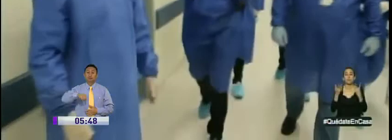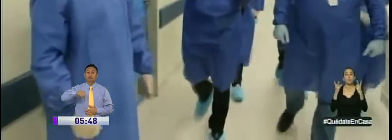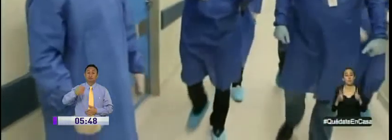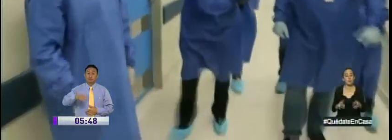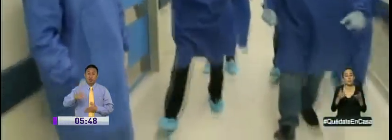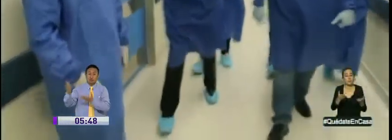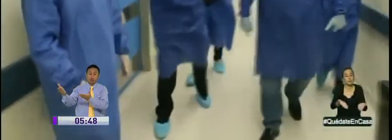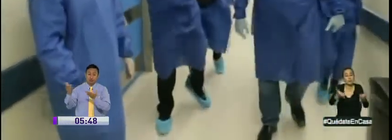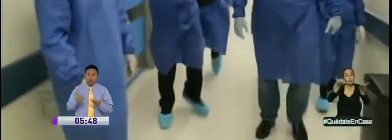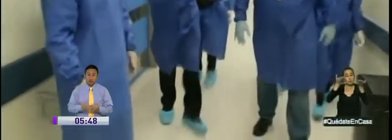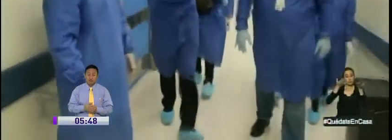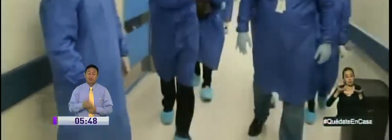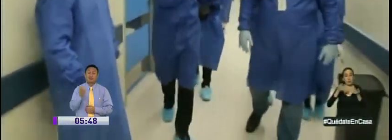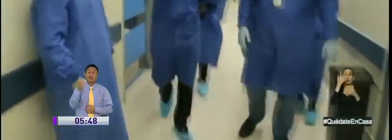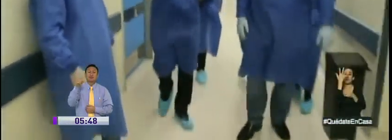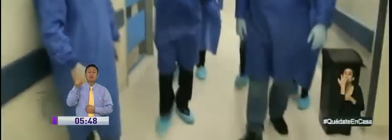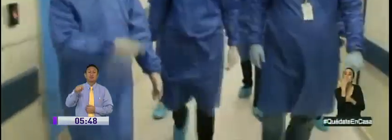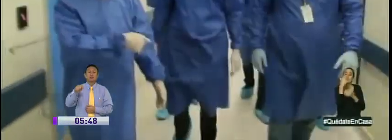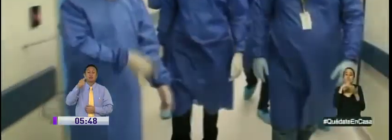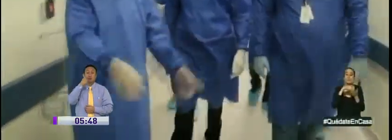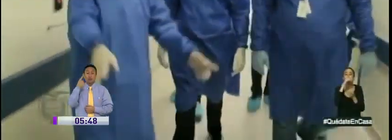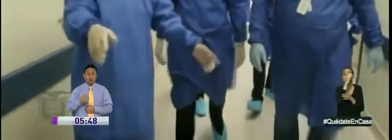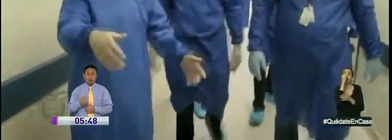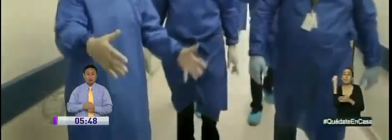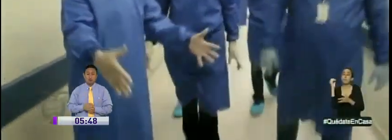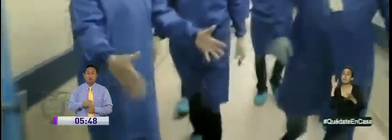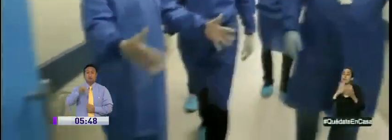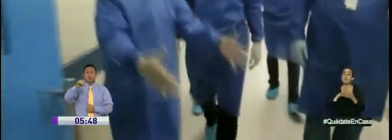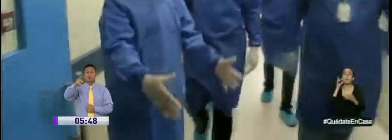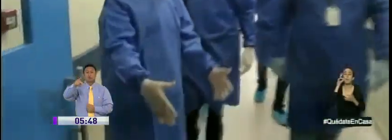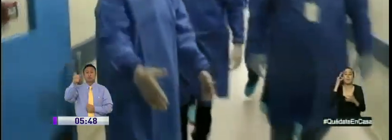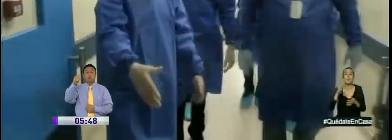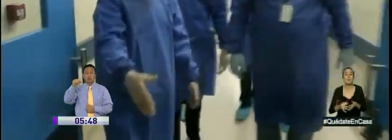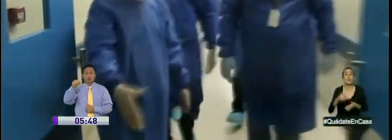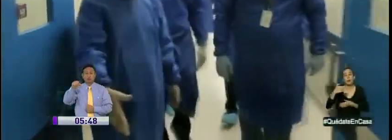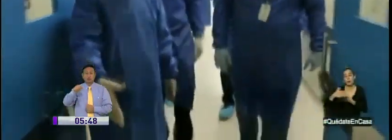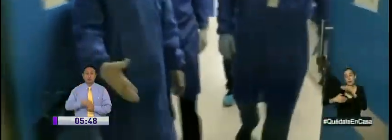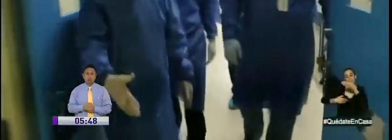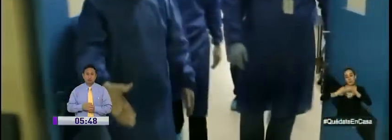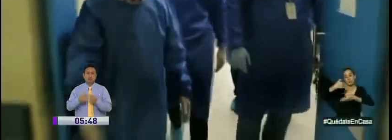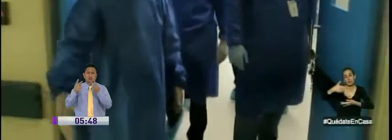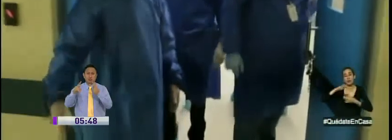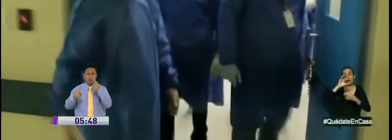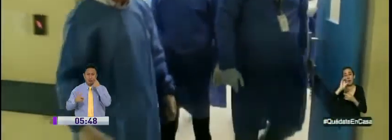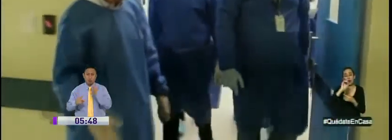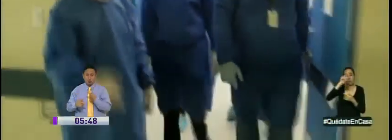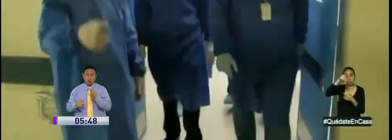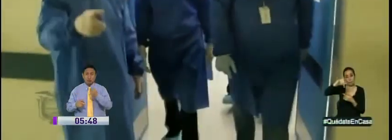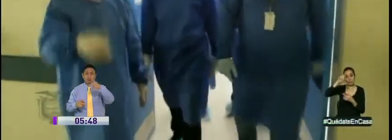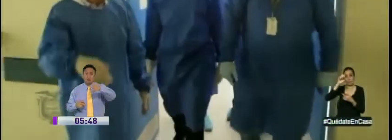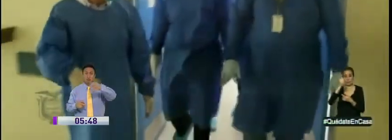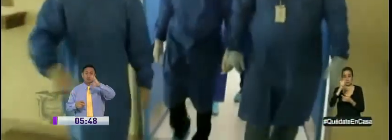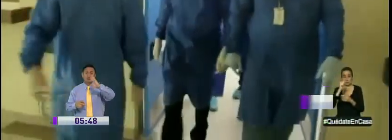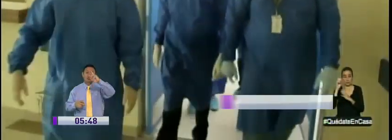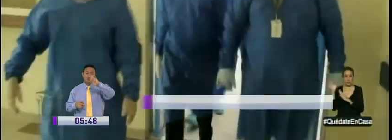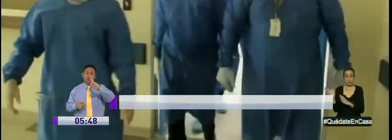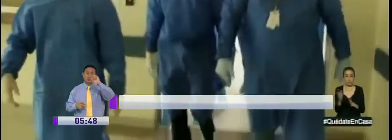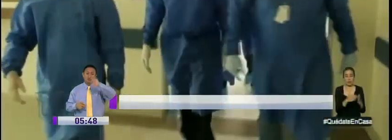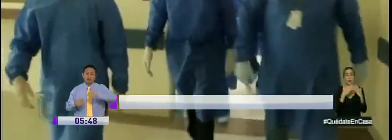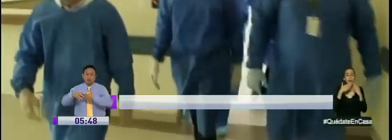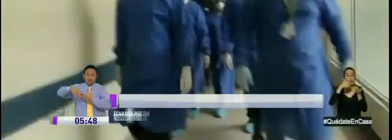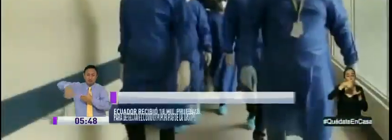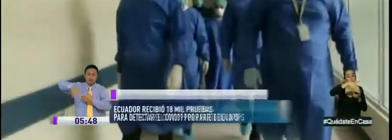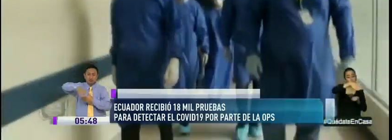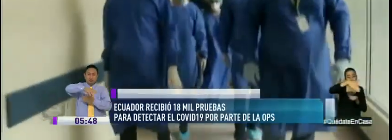mucho beneplácito 15.000 pruebas de la OPS, que también esas son pruebas de PCR, que serán